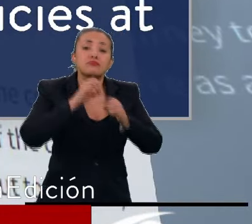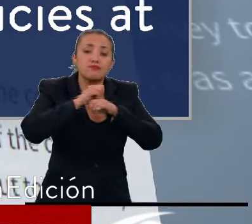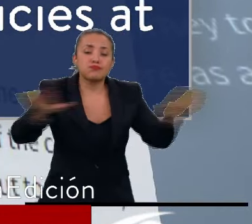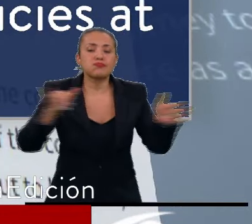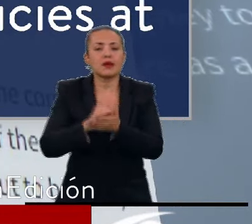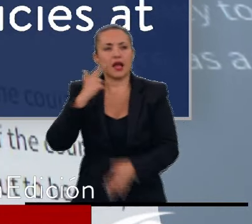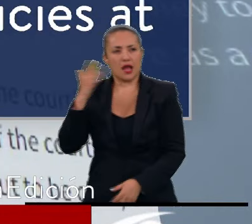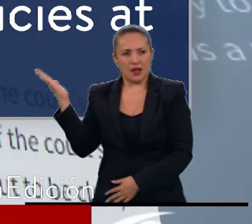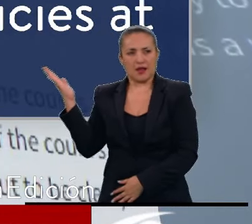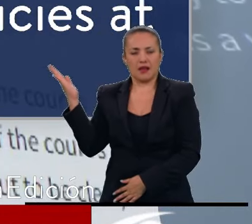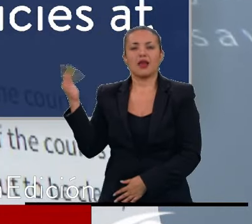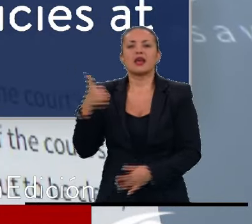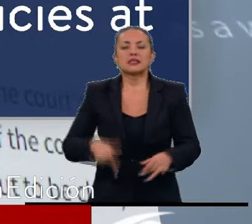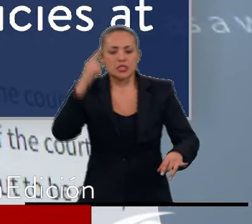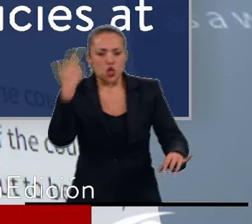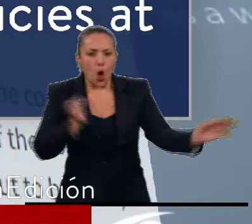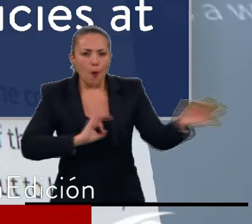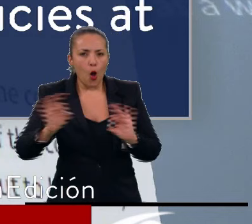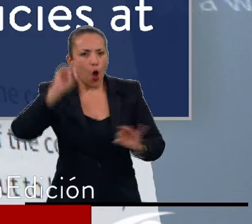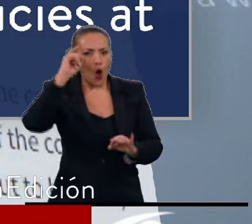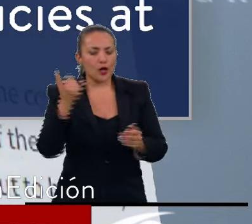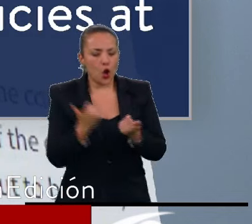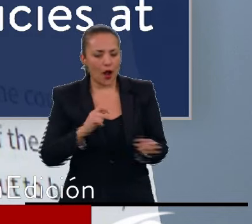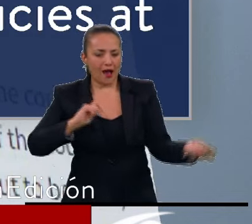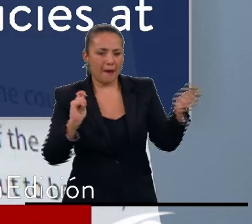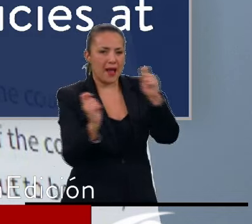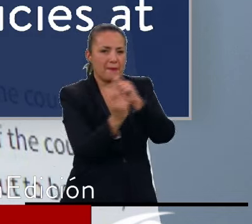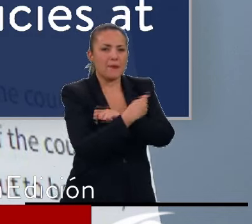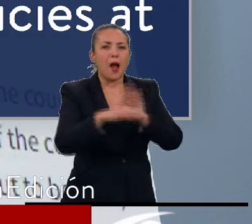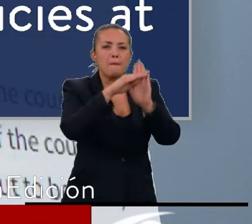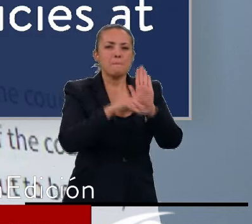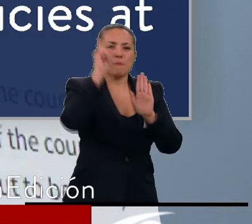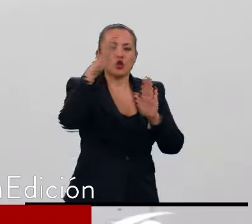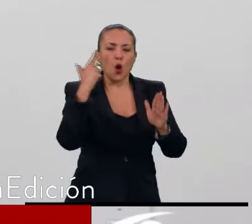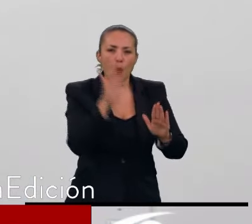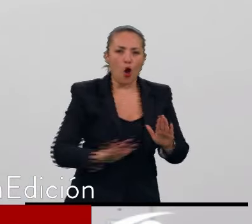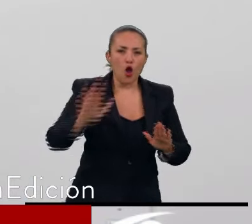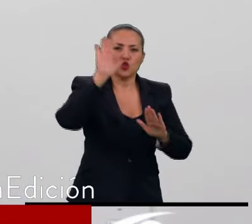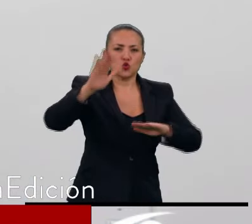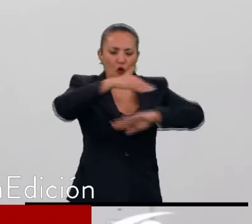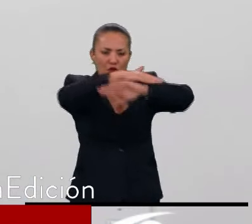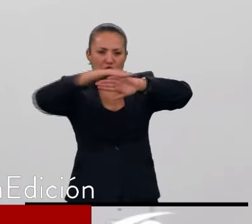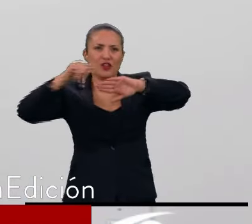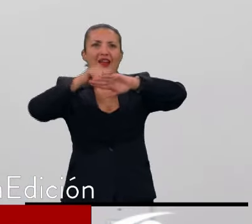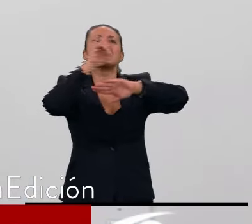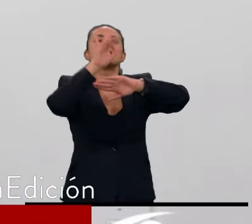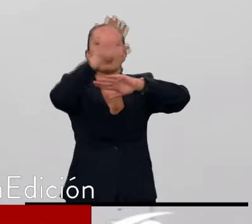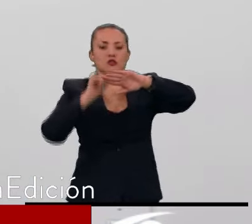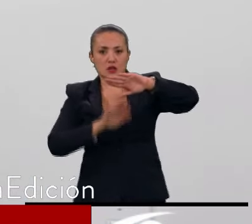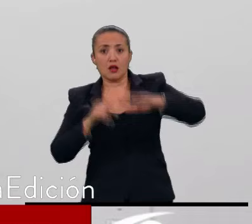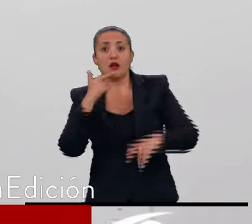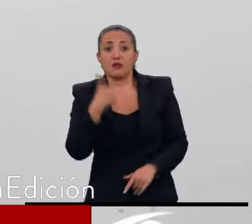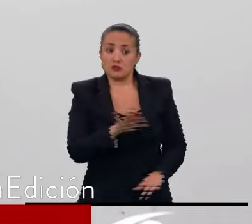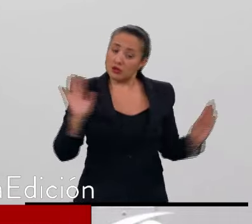permitirá al gobierno prepararse para una transición a nuevas políticas en la frontera Ellos están diciendo Epa el título 42 todavía